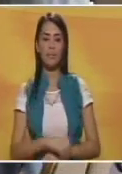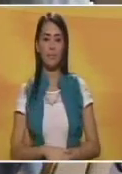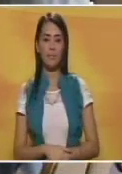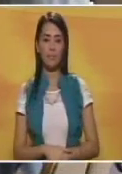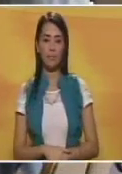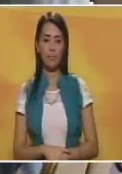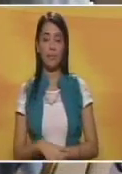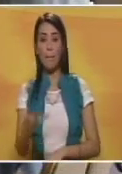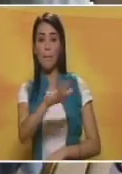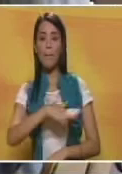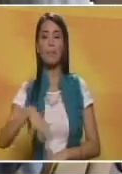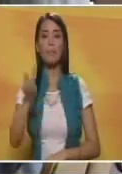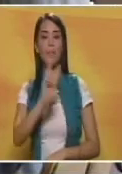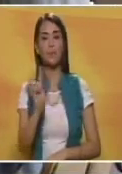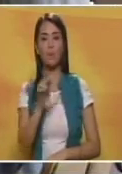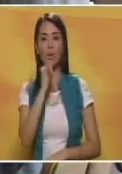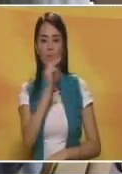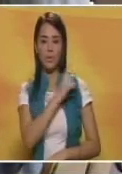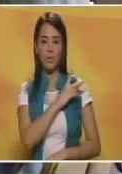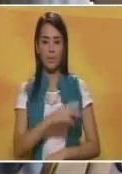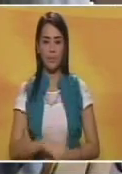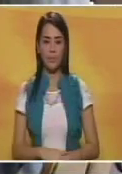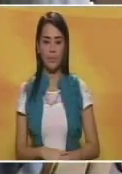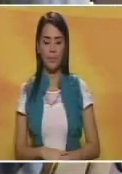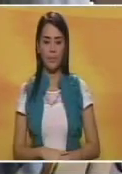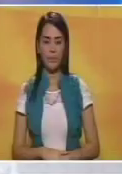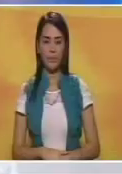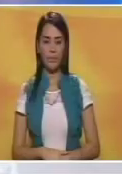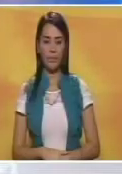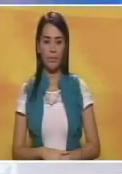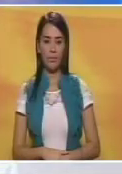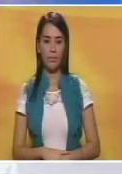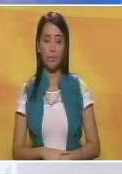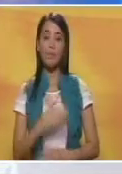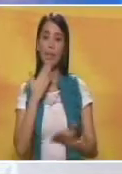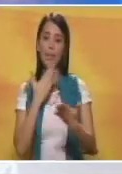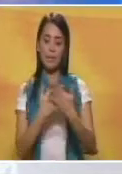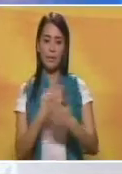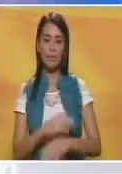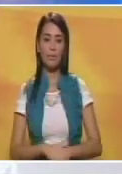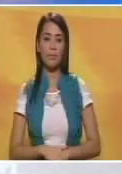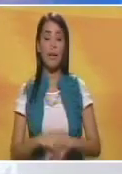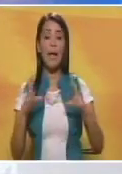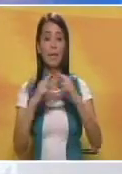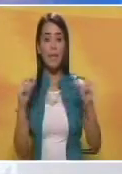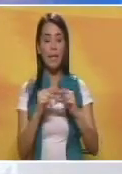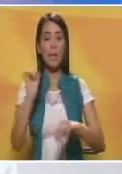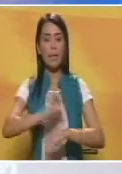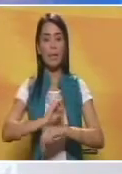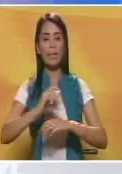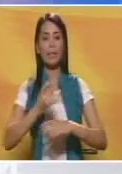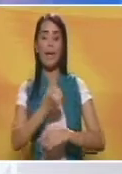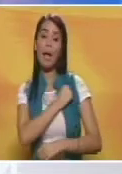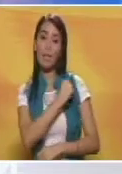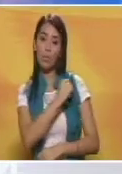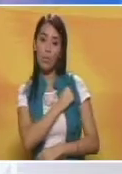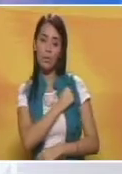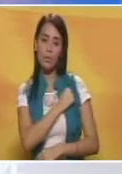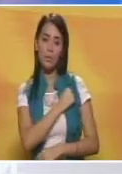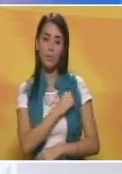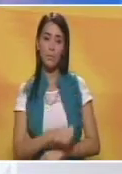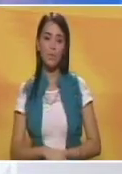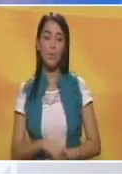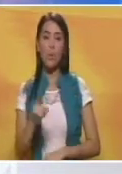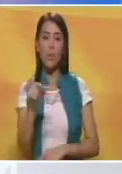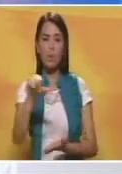en plaza venezuela manuel jove la noticiero venevisión gracias manuel en nicaragua a la iglesia católica medió en masa ya